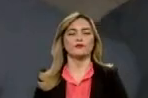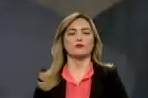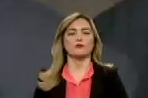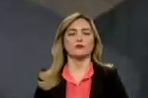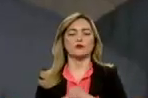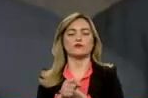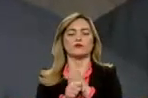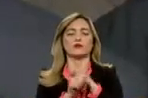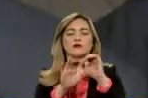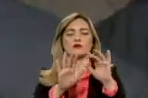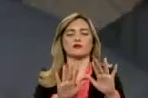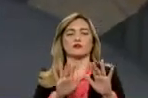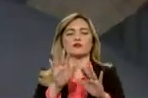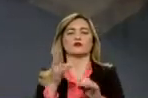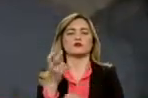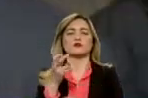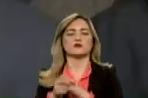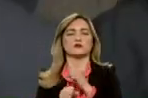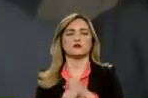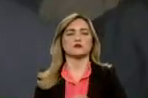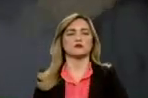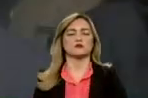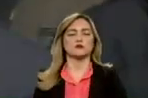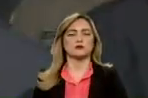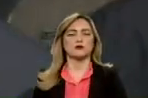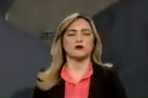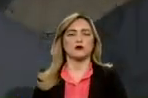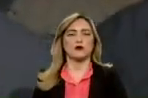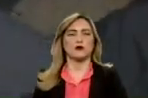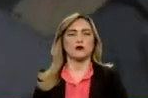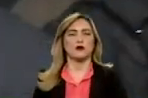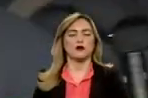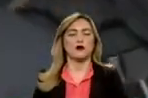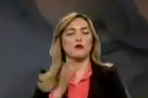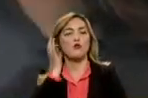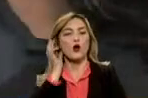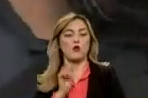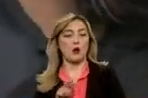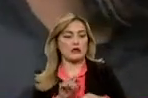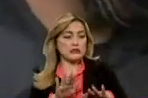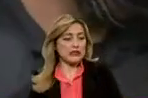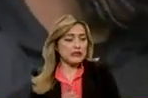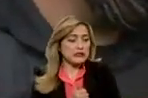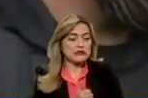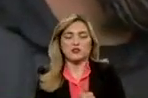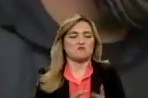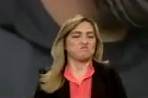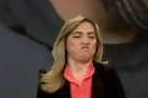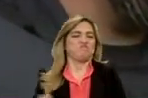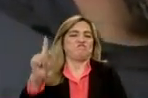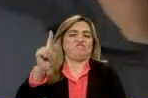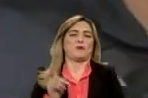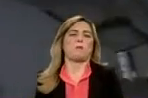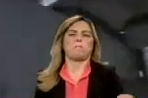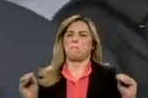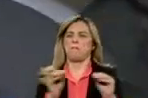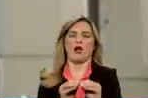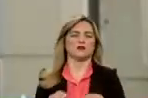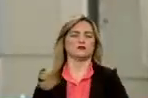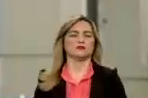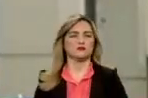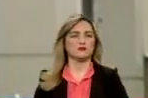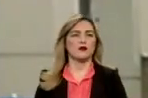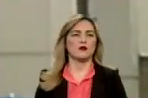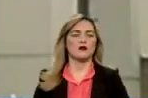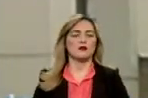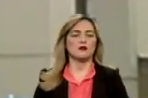años, de la cual solicitaremos agravantes debido a que la señora fugó de la escena, por lo cual la pena se vería inclusive agravada en un tercio.